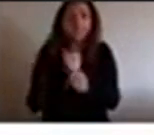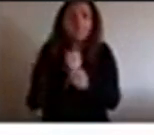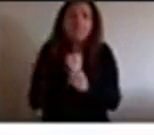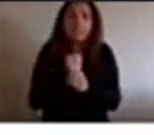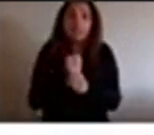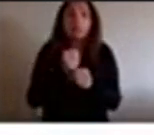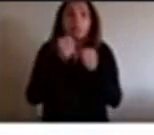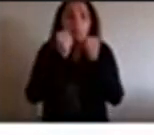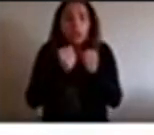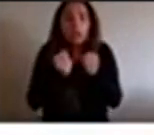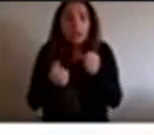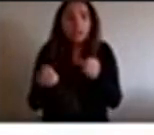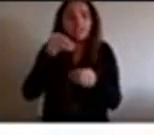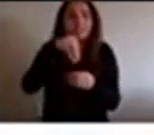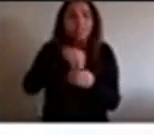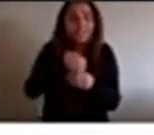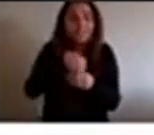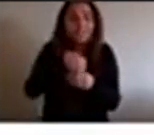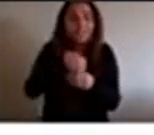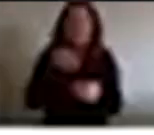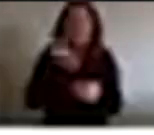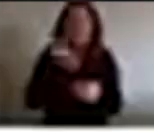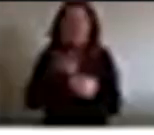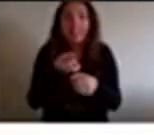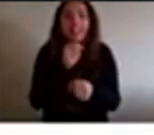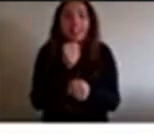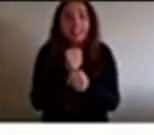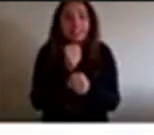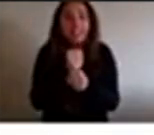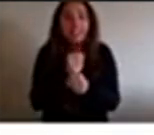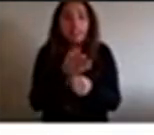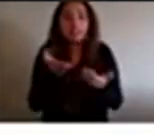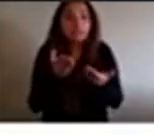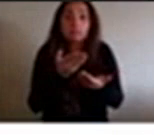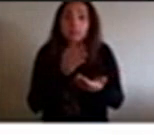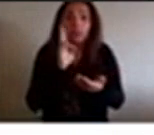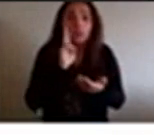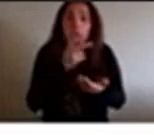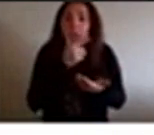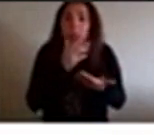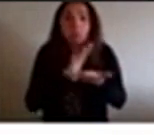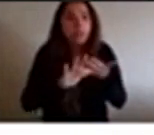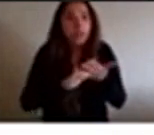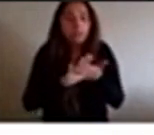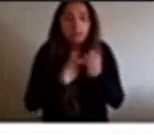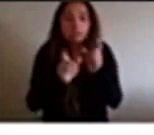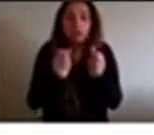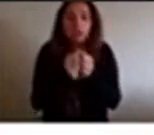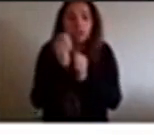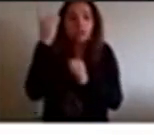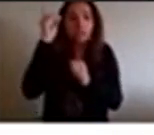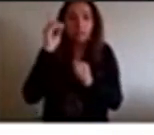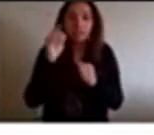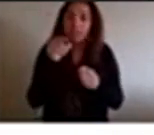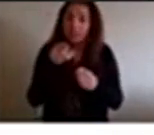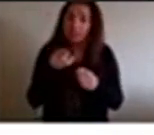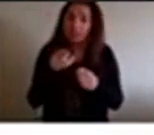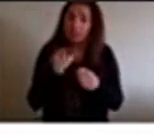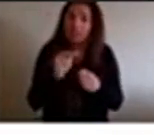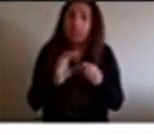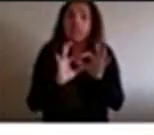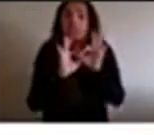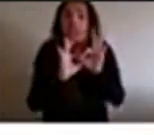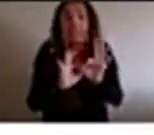puedan incorporar a él. Y sin duda, por ejemplo, los trabajadores con discapacidad son un sector que gracias obviamente a la ley